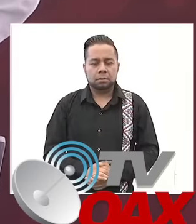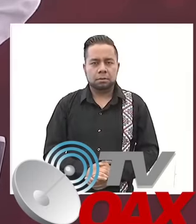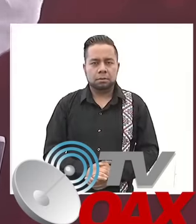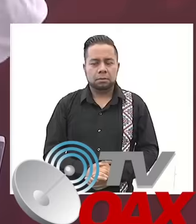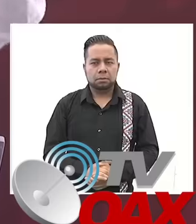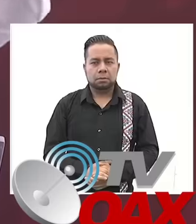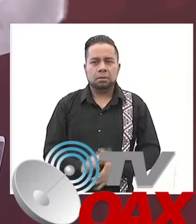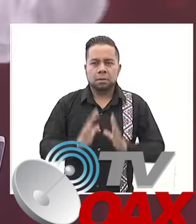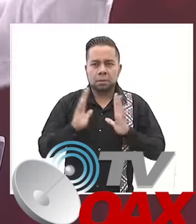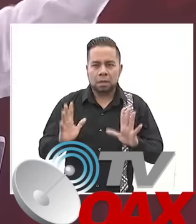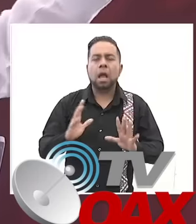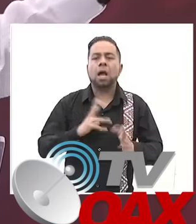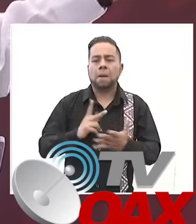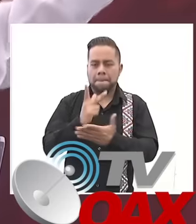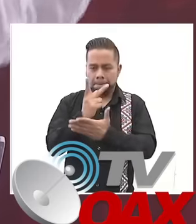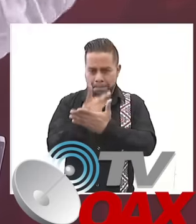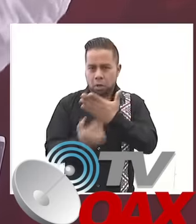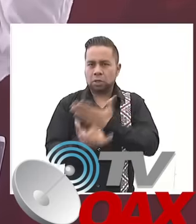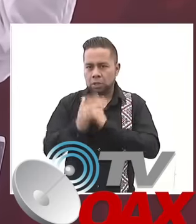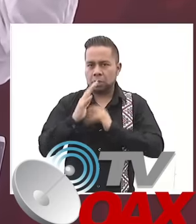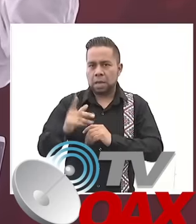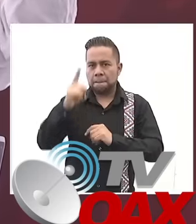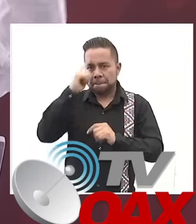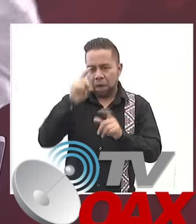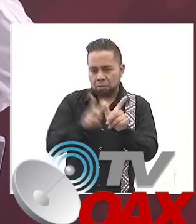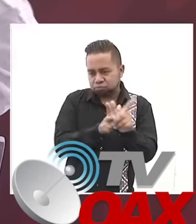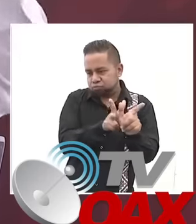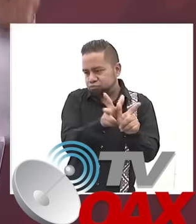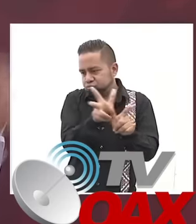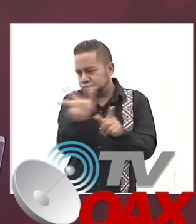ya hecho el proyecto para ese ramal,